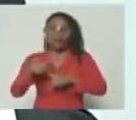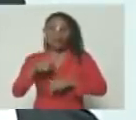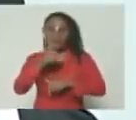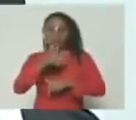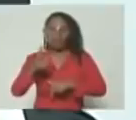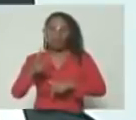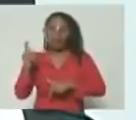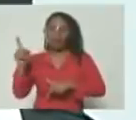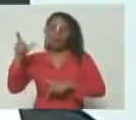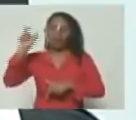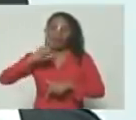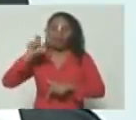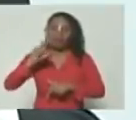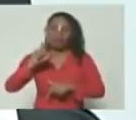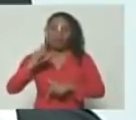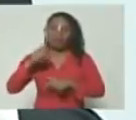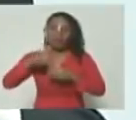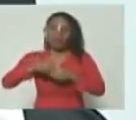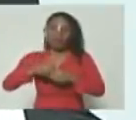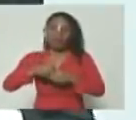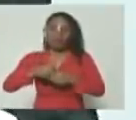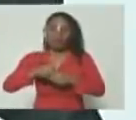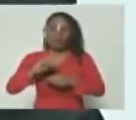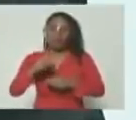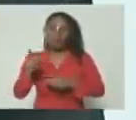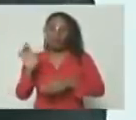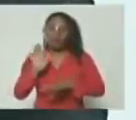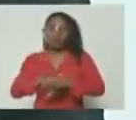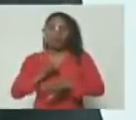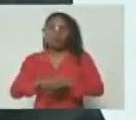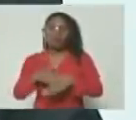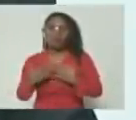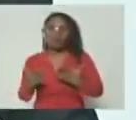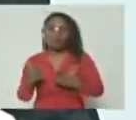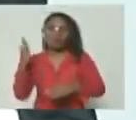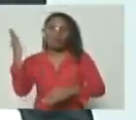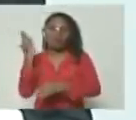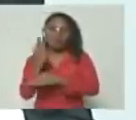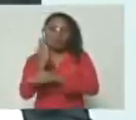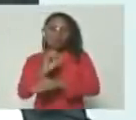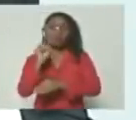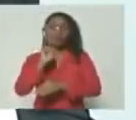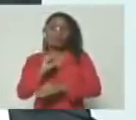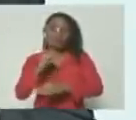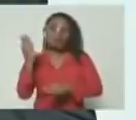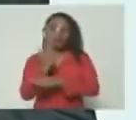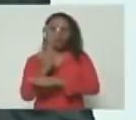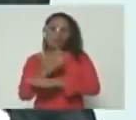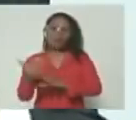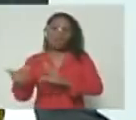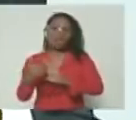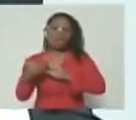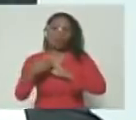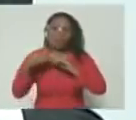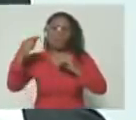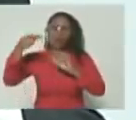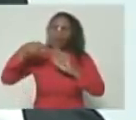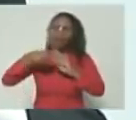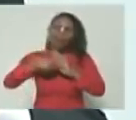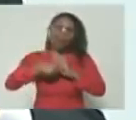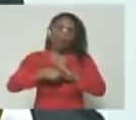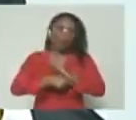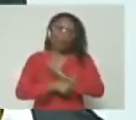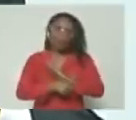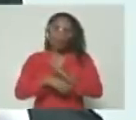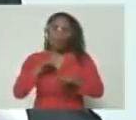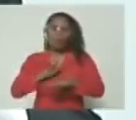que dice que necesita gasolina. Ah, ¿qué está pasando? Las sanciones, sí, las sanciones han afectado profundamente lo